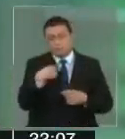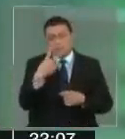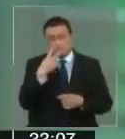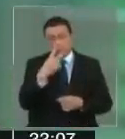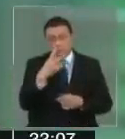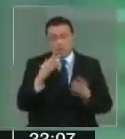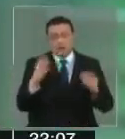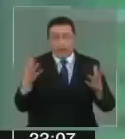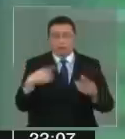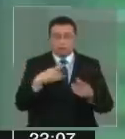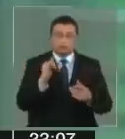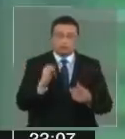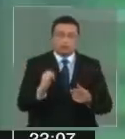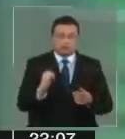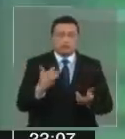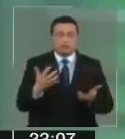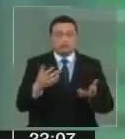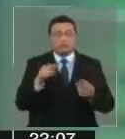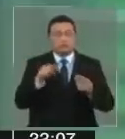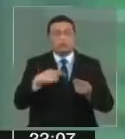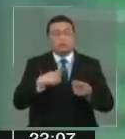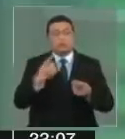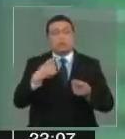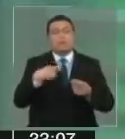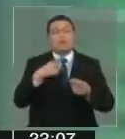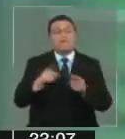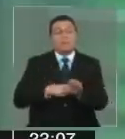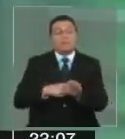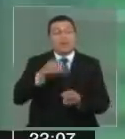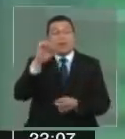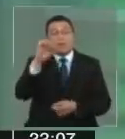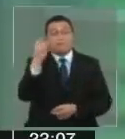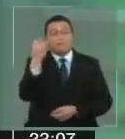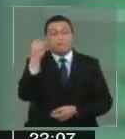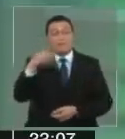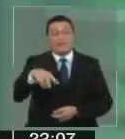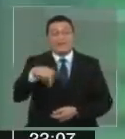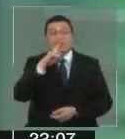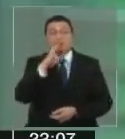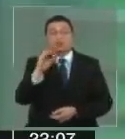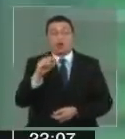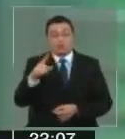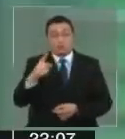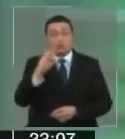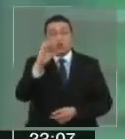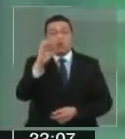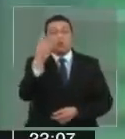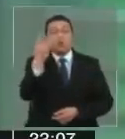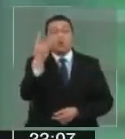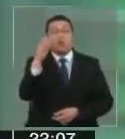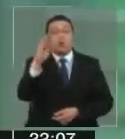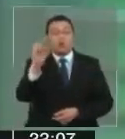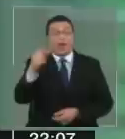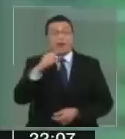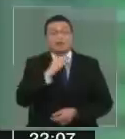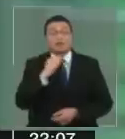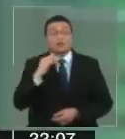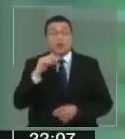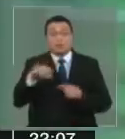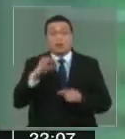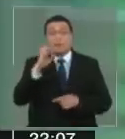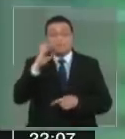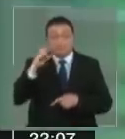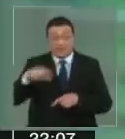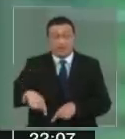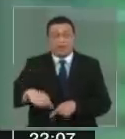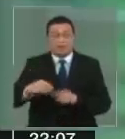que sí. Por ejemplo, por el lado de mi familia Pinto. Yeah. Había un cura, el cura Santa María, que tenía pie de quino, por